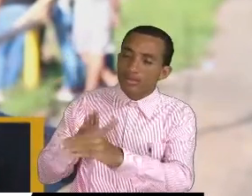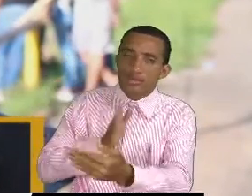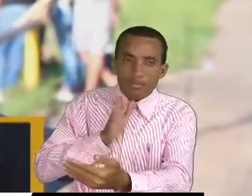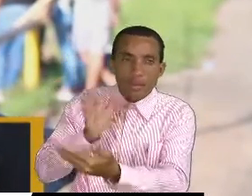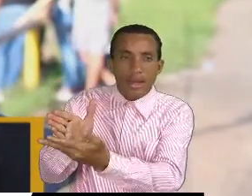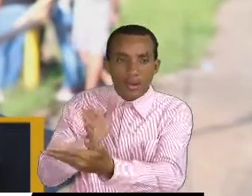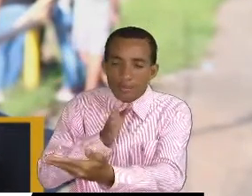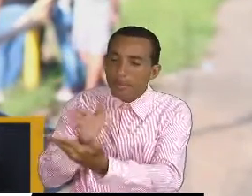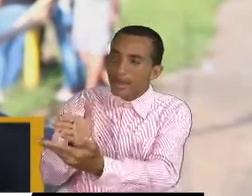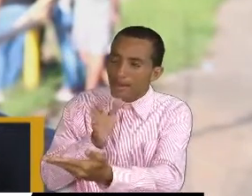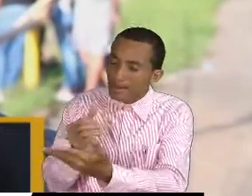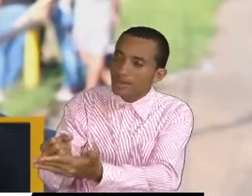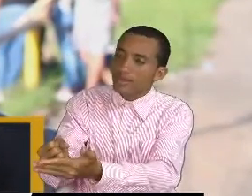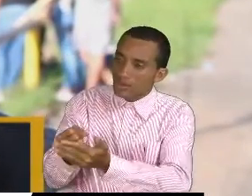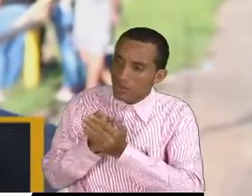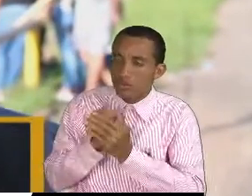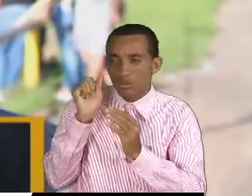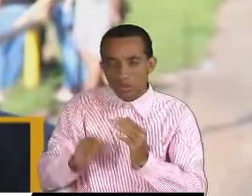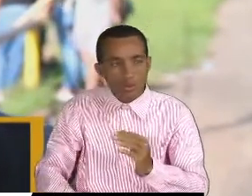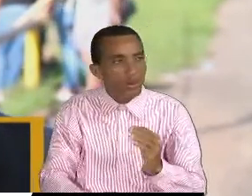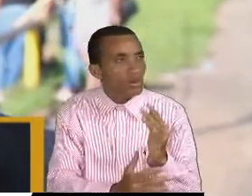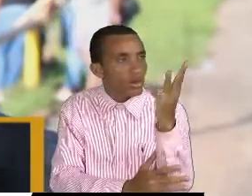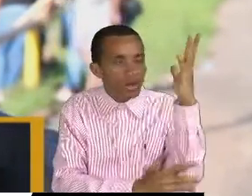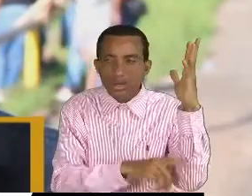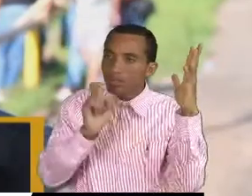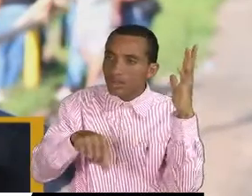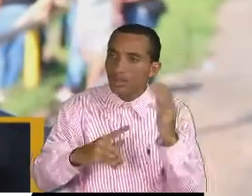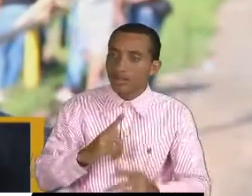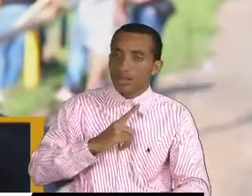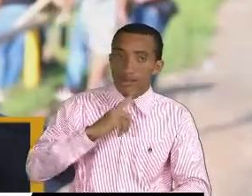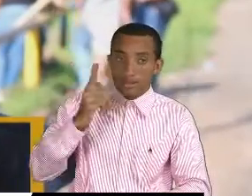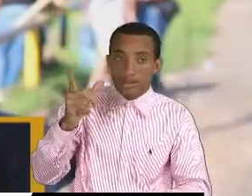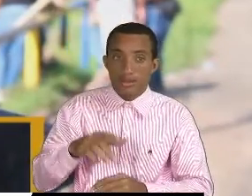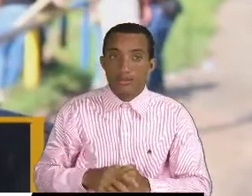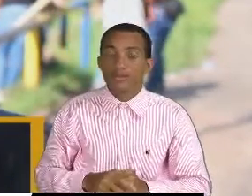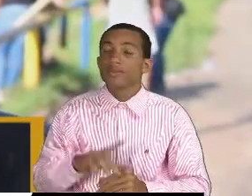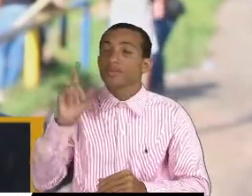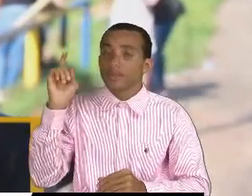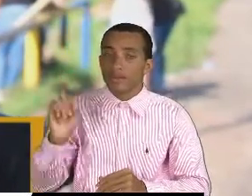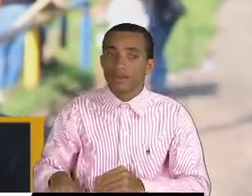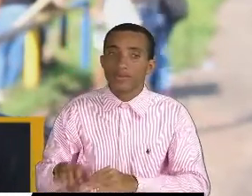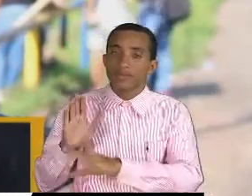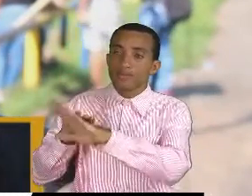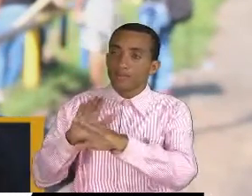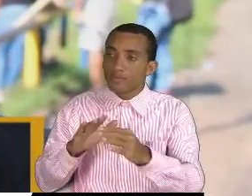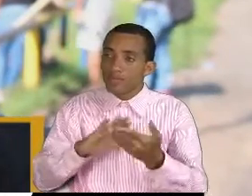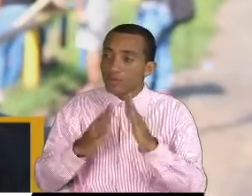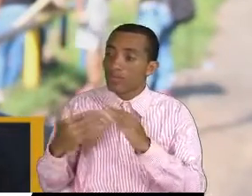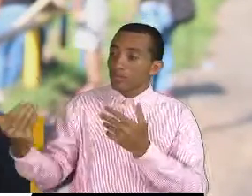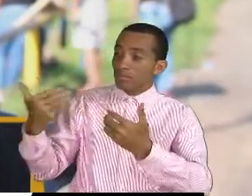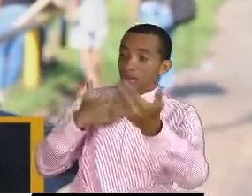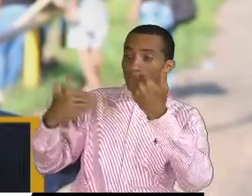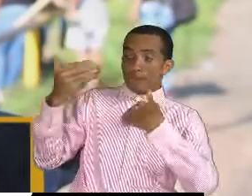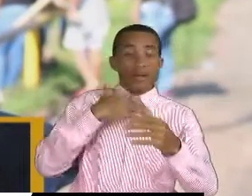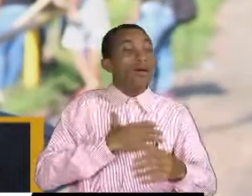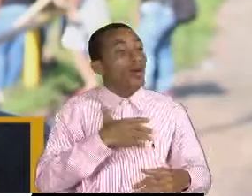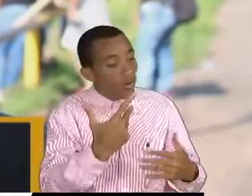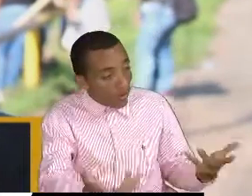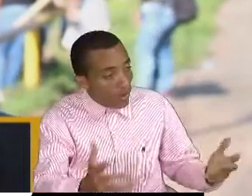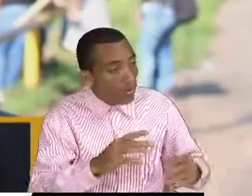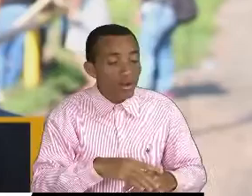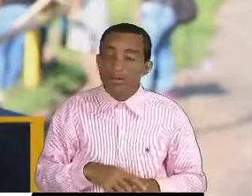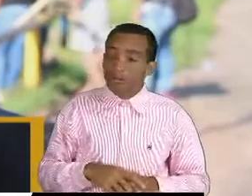nos colaboraran, porque pues sabe que uno como líder siempre tiene la comunidad encima de uno reclamándole, dice que uno no hace